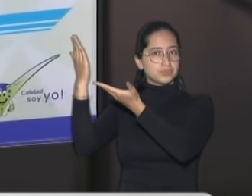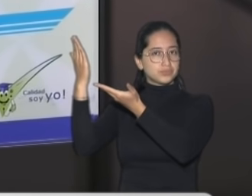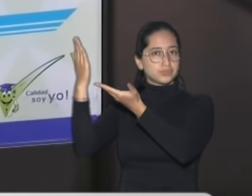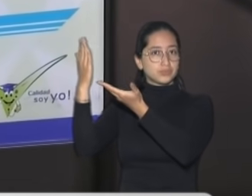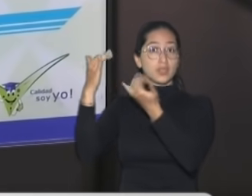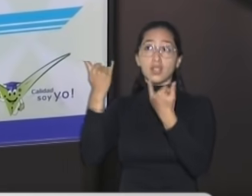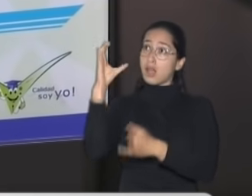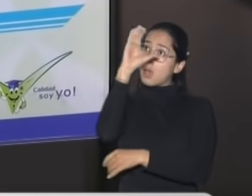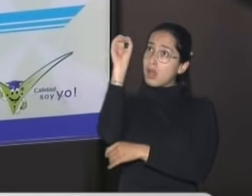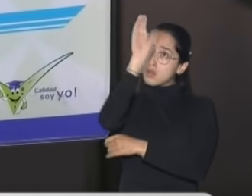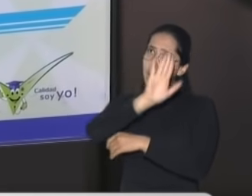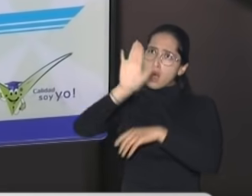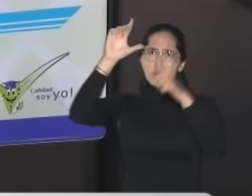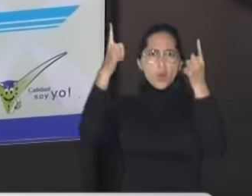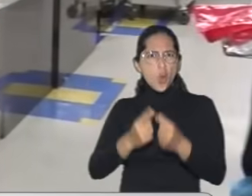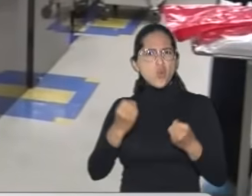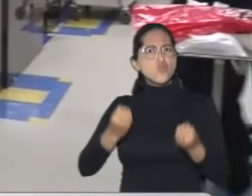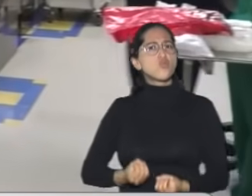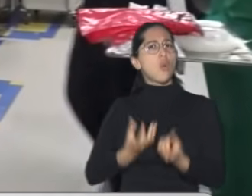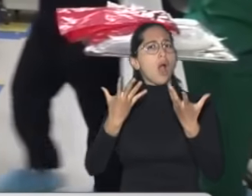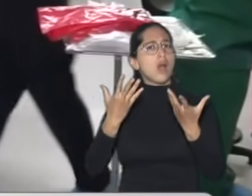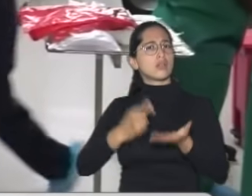24.589. Ya en el país son